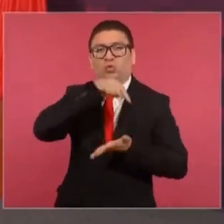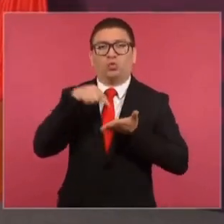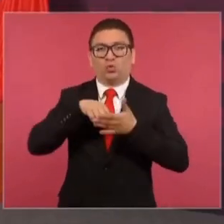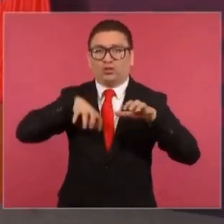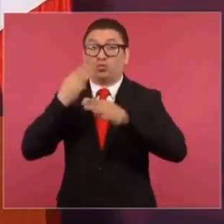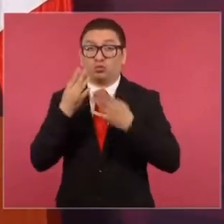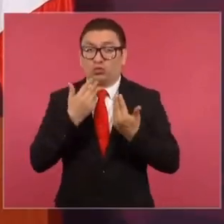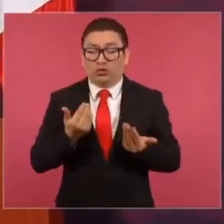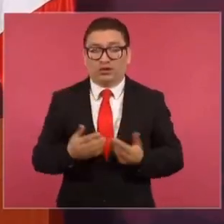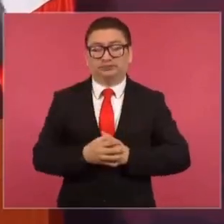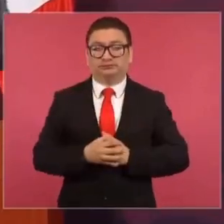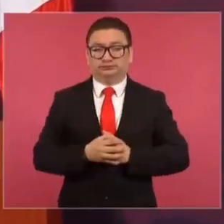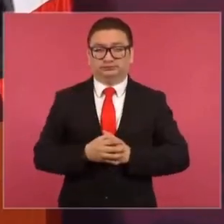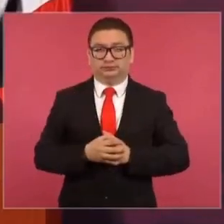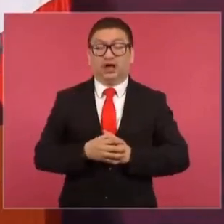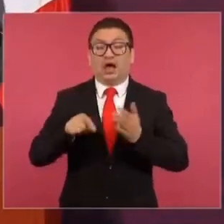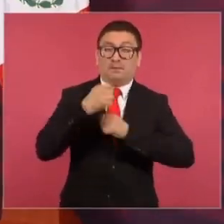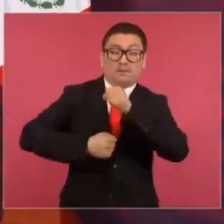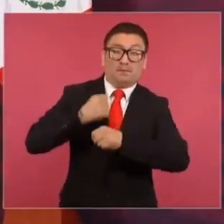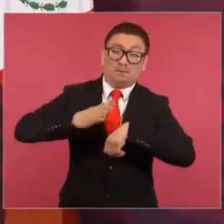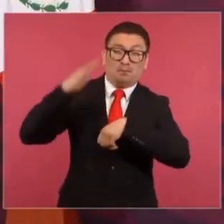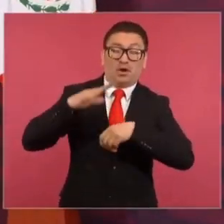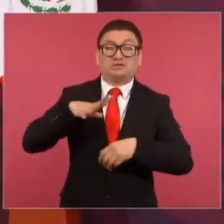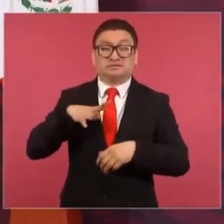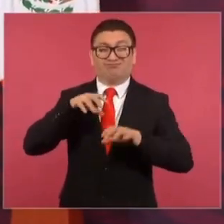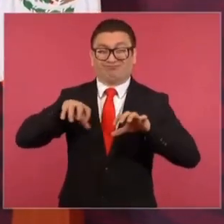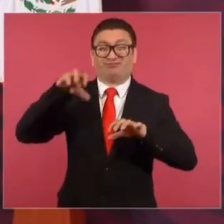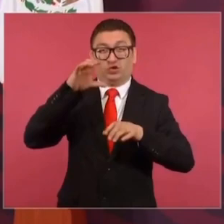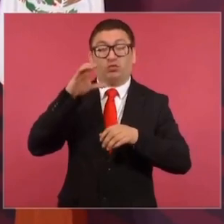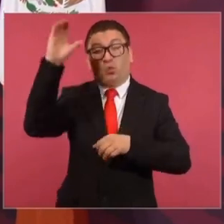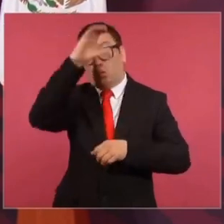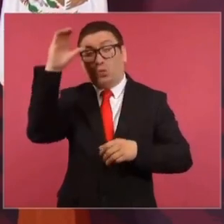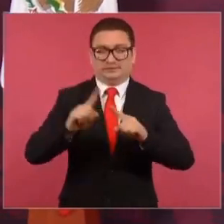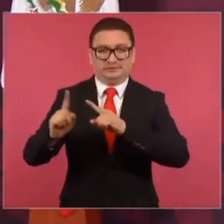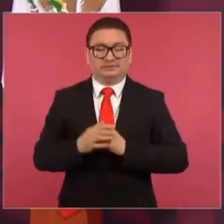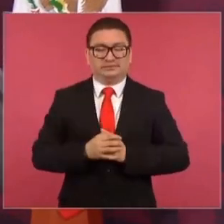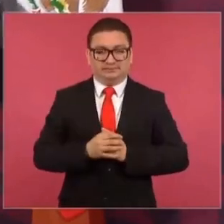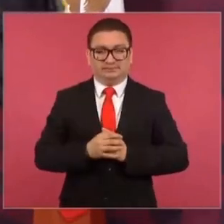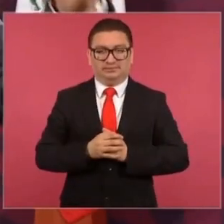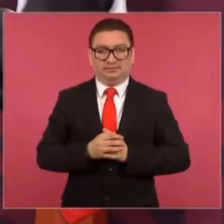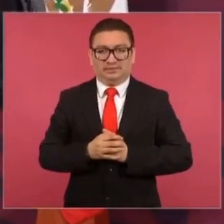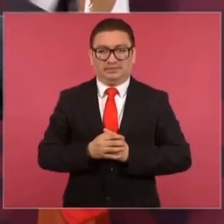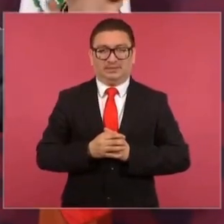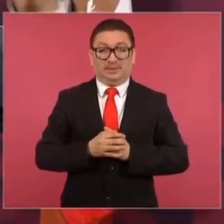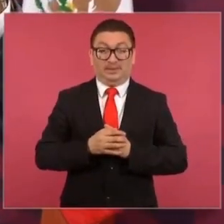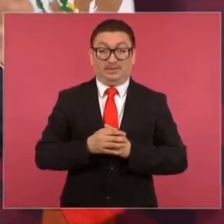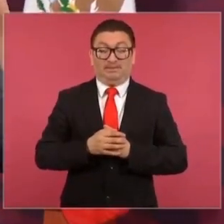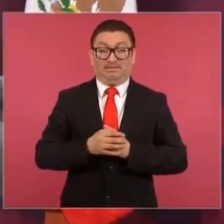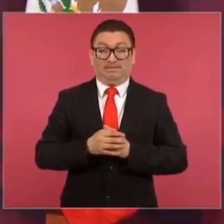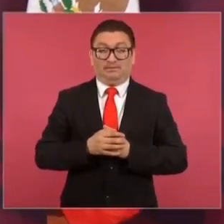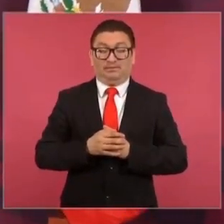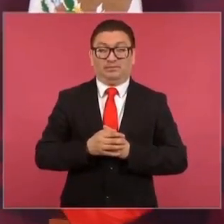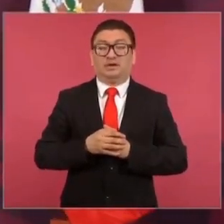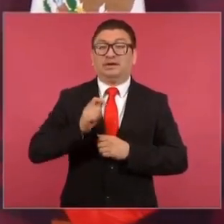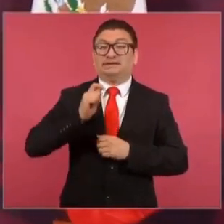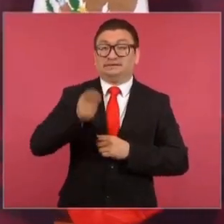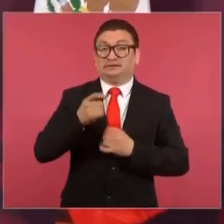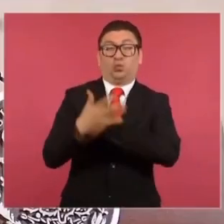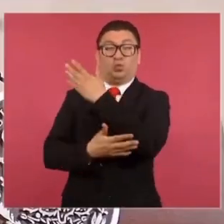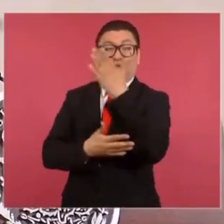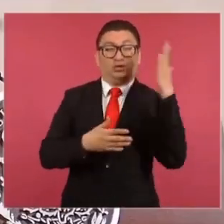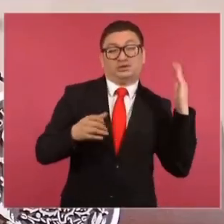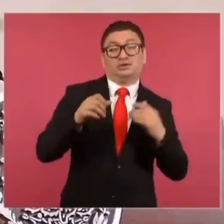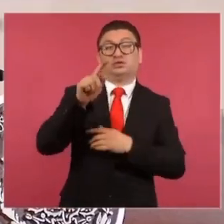con tantas ciudades, con tantos sitios arqueológicos, con tanta cultura, con tanto arte. Y agreguen que se trata de la selva